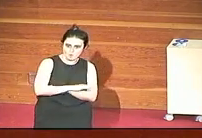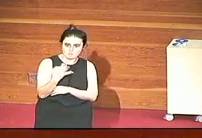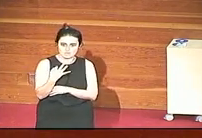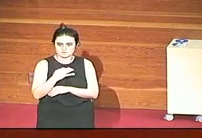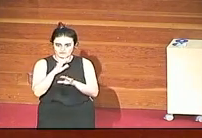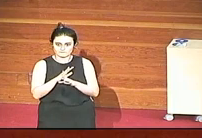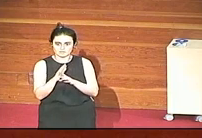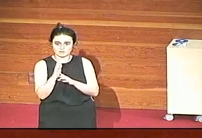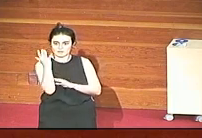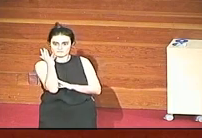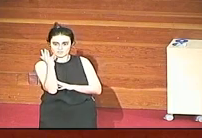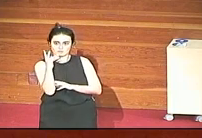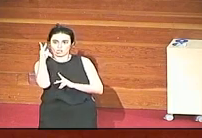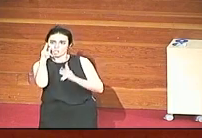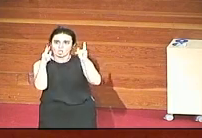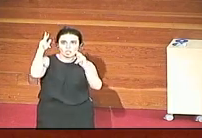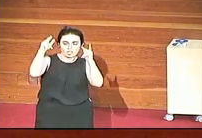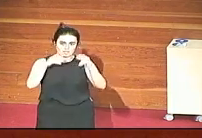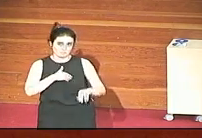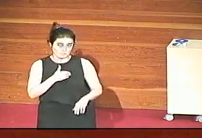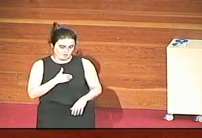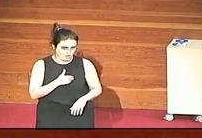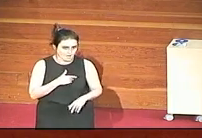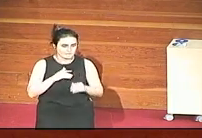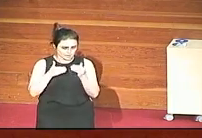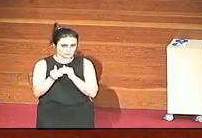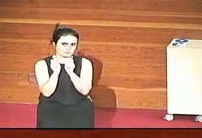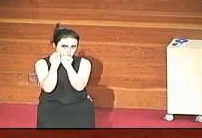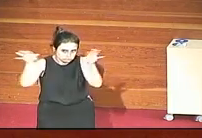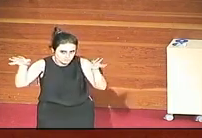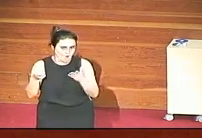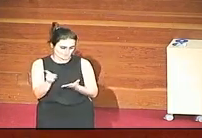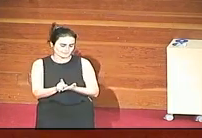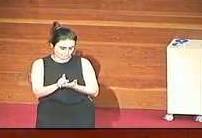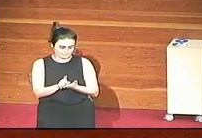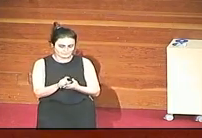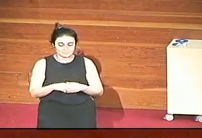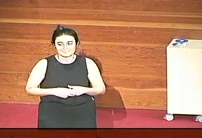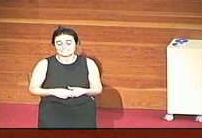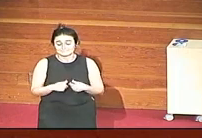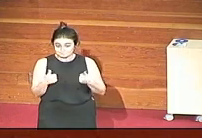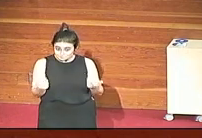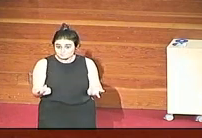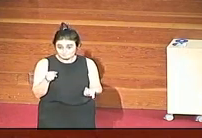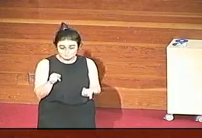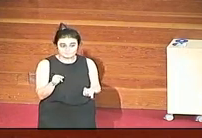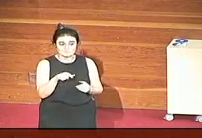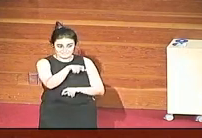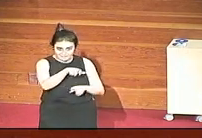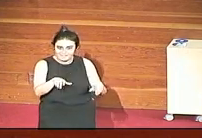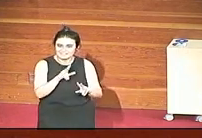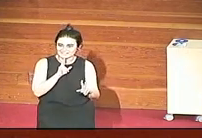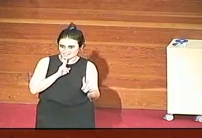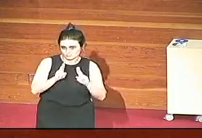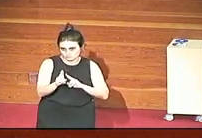el pobre círculo han deshecho una pena pero brotará con eso quiero decir que la respuesta de la ciudadanía es muy